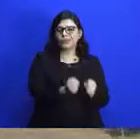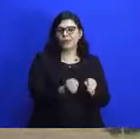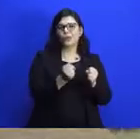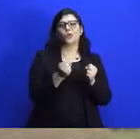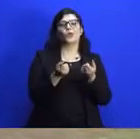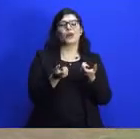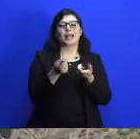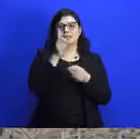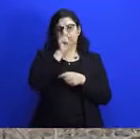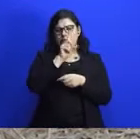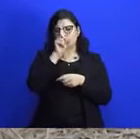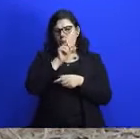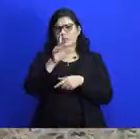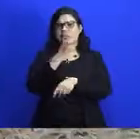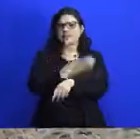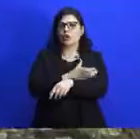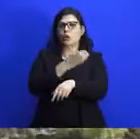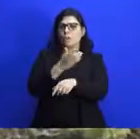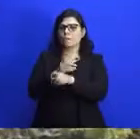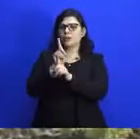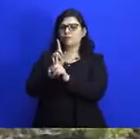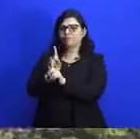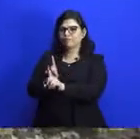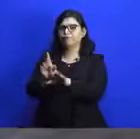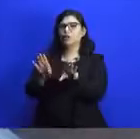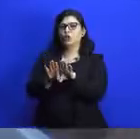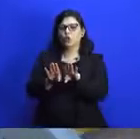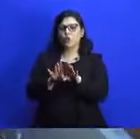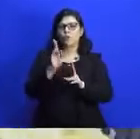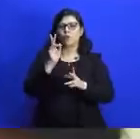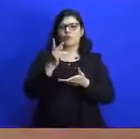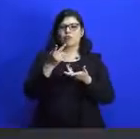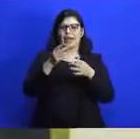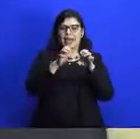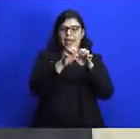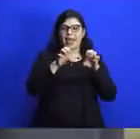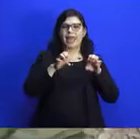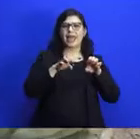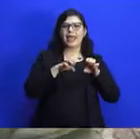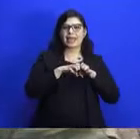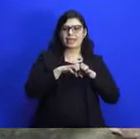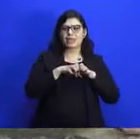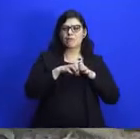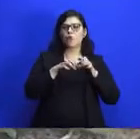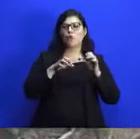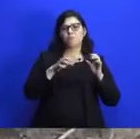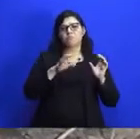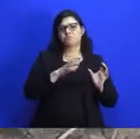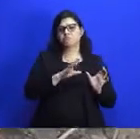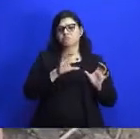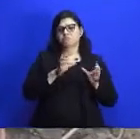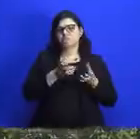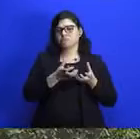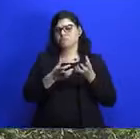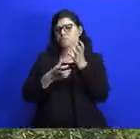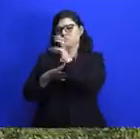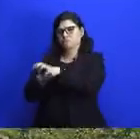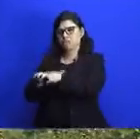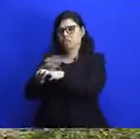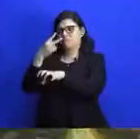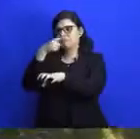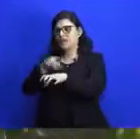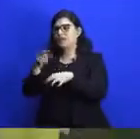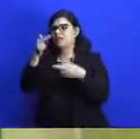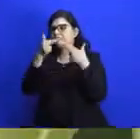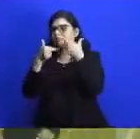inversiones y brindando acompañamiento técnico a través de visitas de nuestro equipo en campo. Acceso a la tecnología, promoviendo la